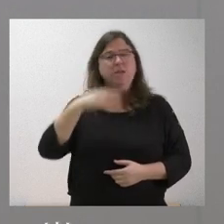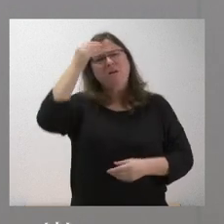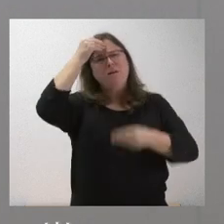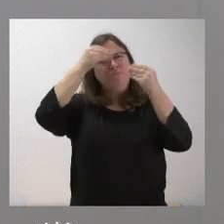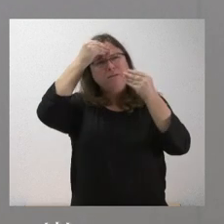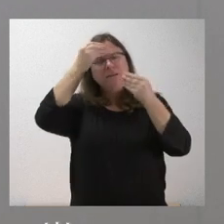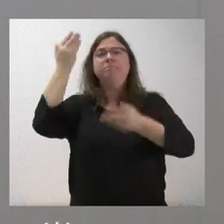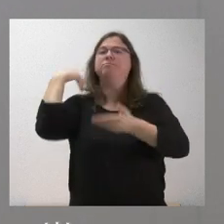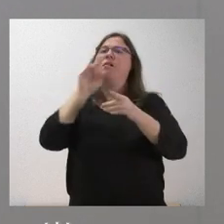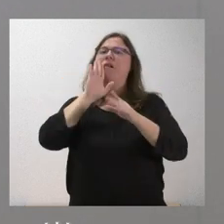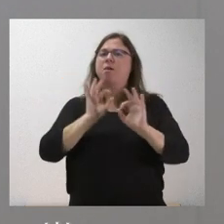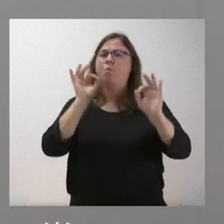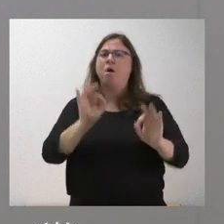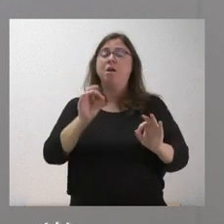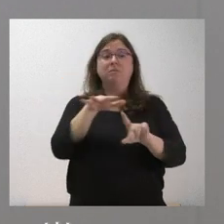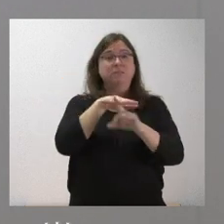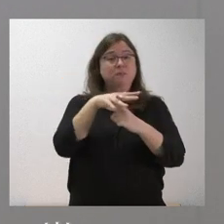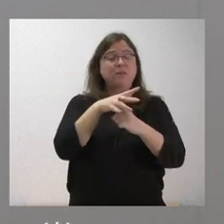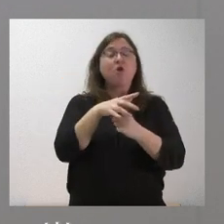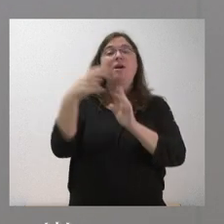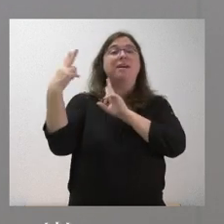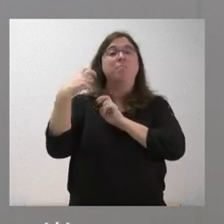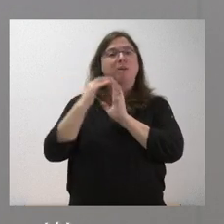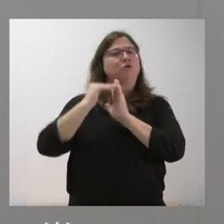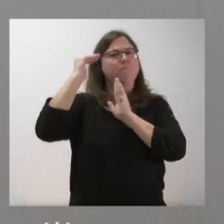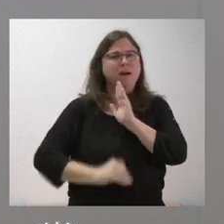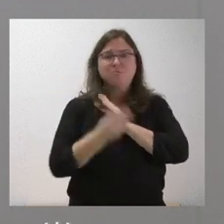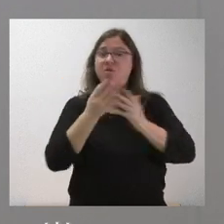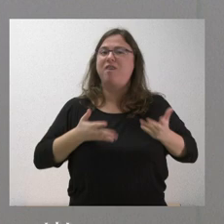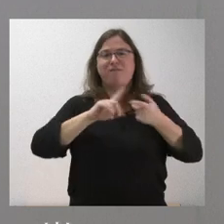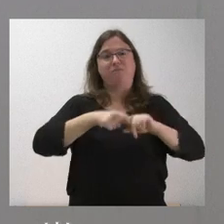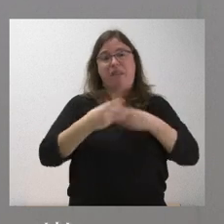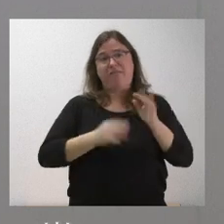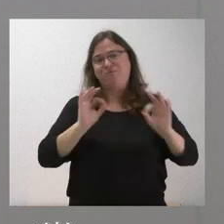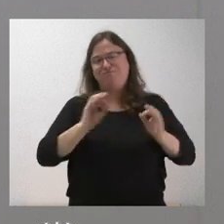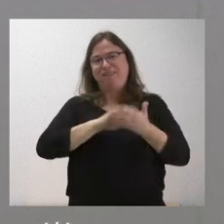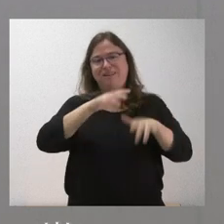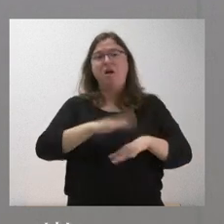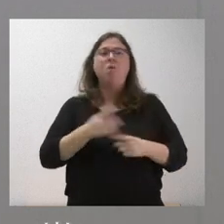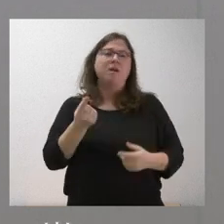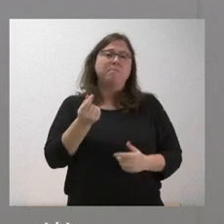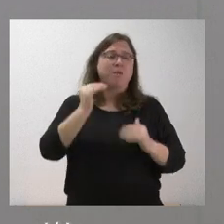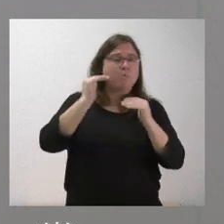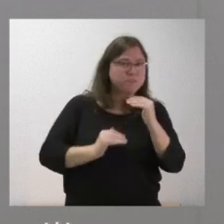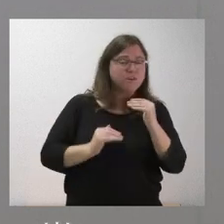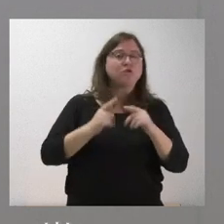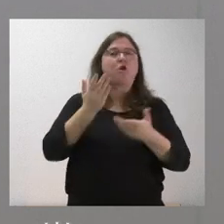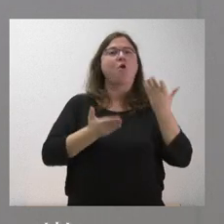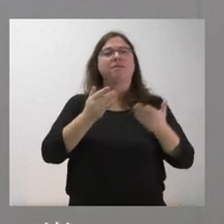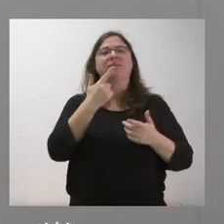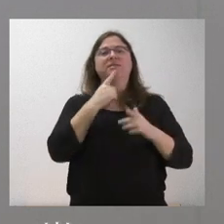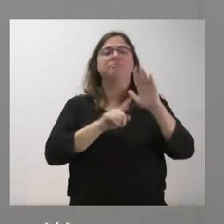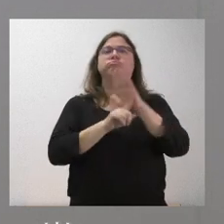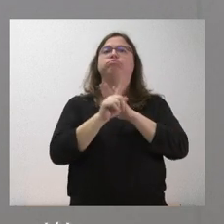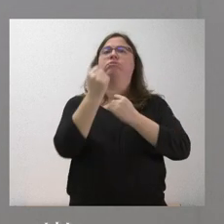lo que pensábamos que es bueno en este contexto bajar impuestos ayudar a las familias es lo que hacemos en Castilla y León a pesar de tener una inflación más baja que la media a pesar de tener un